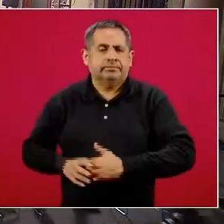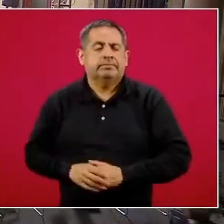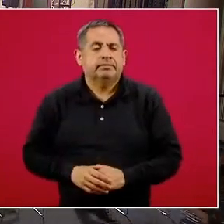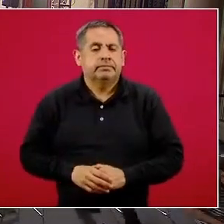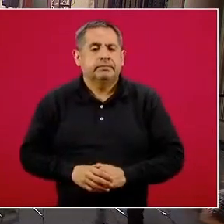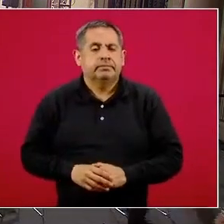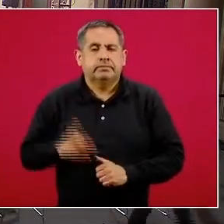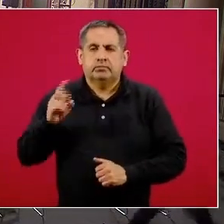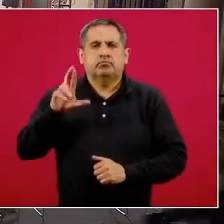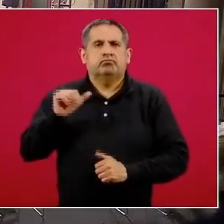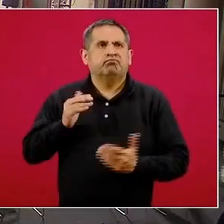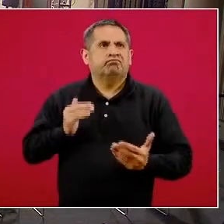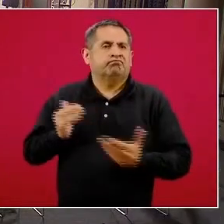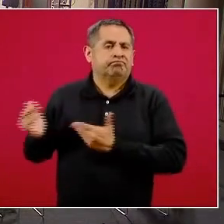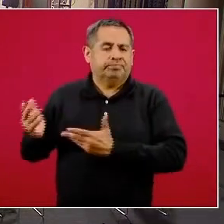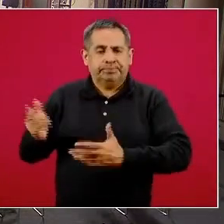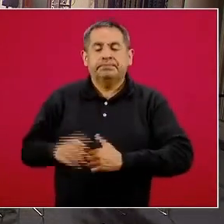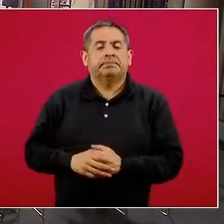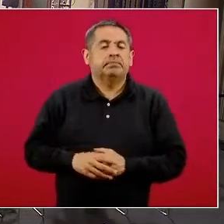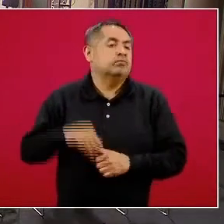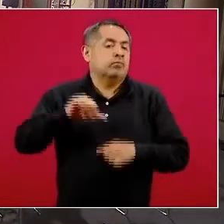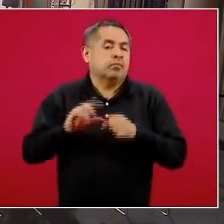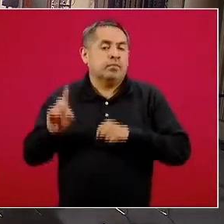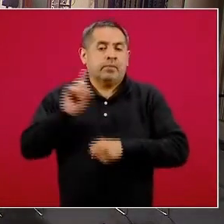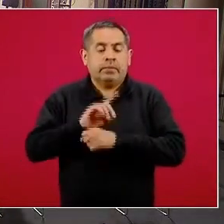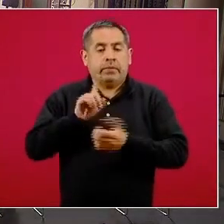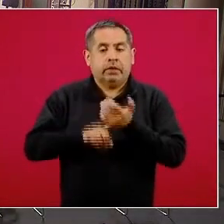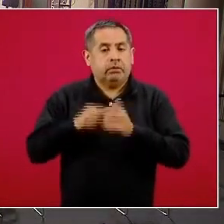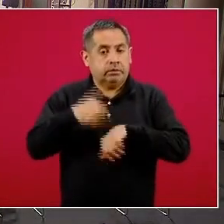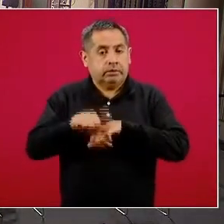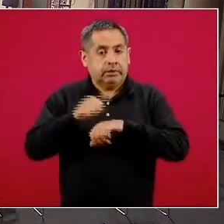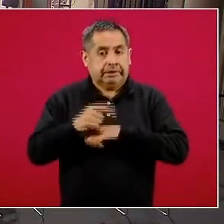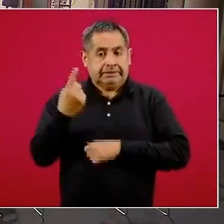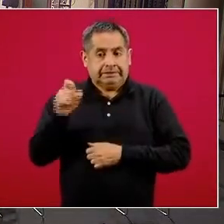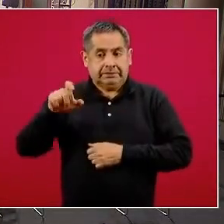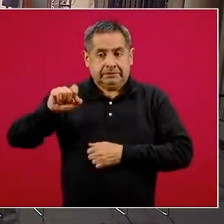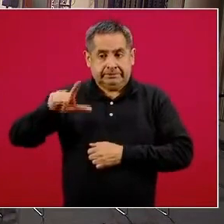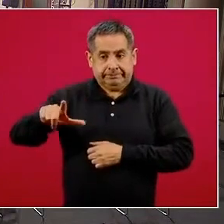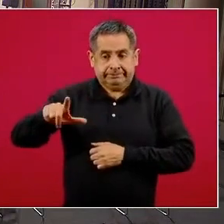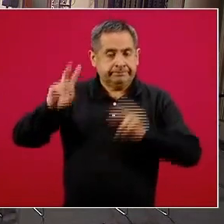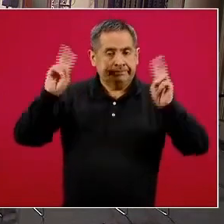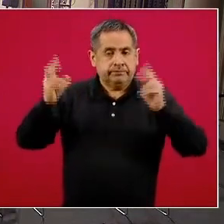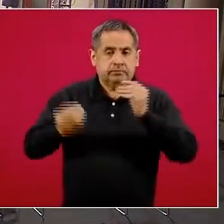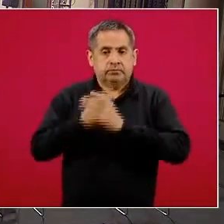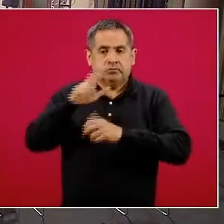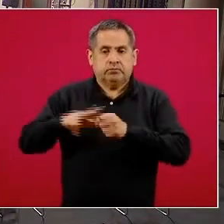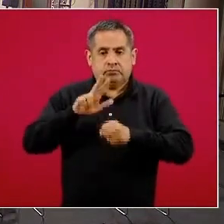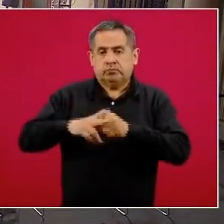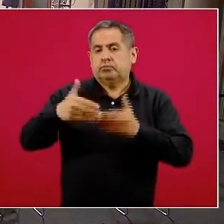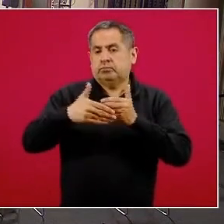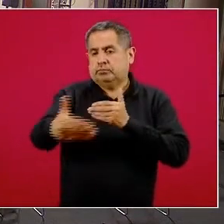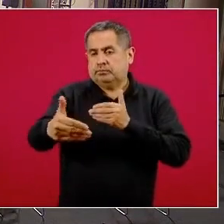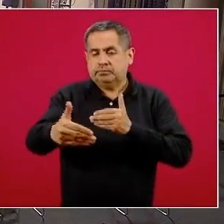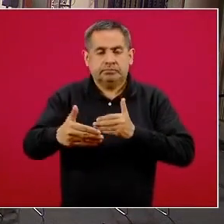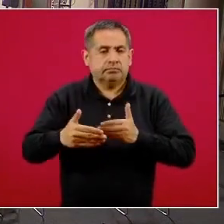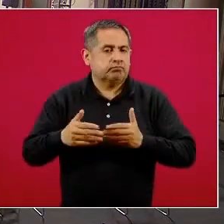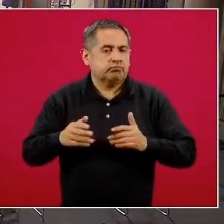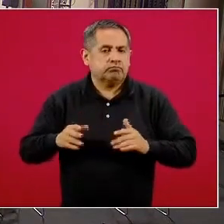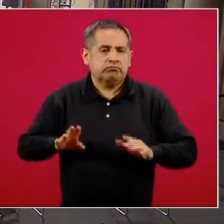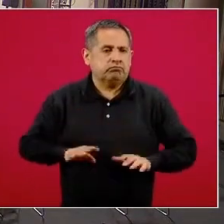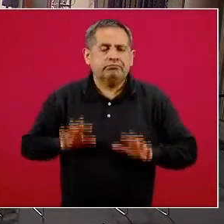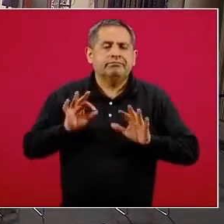hoy estamos en el día 127 de la nueva normalidad,